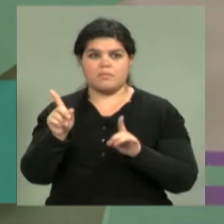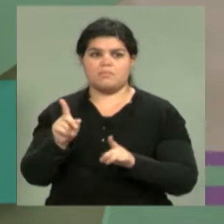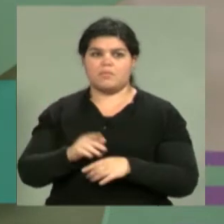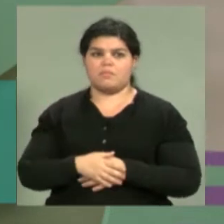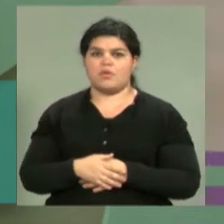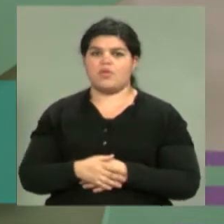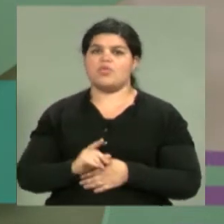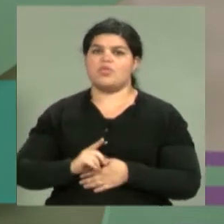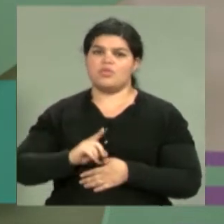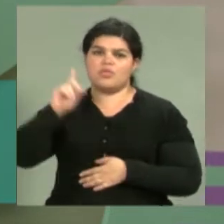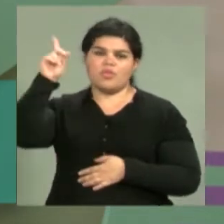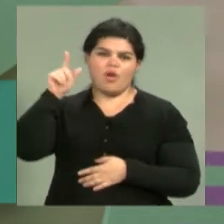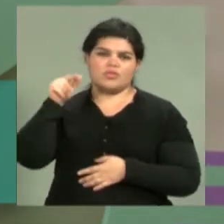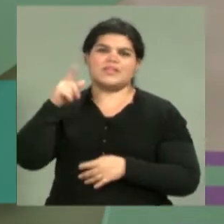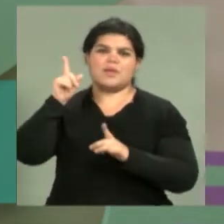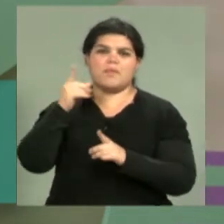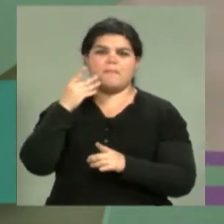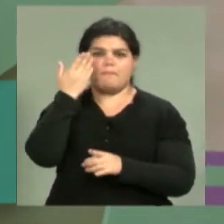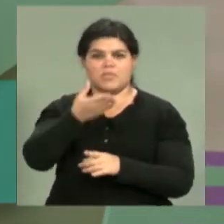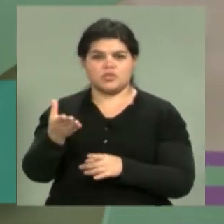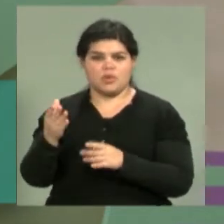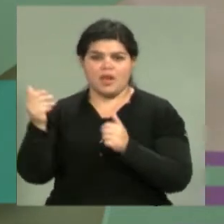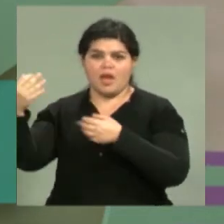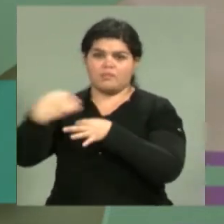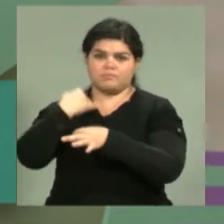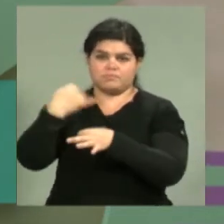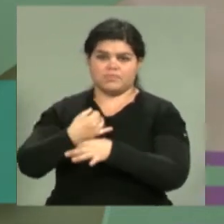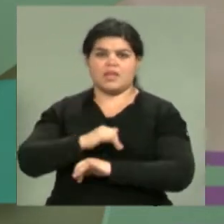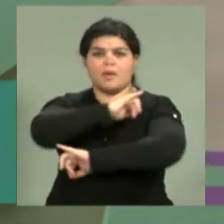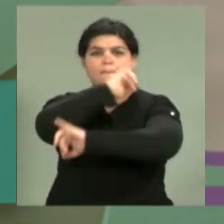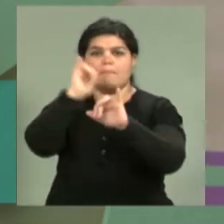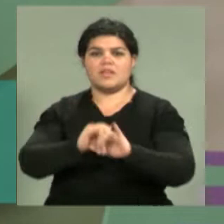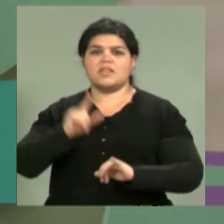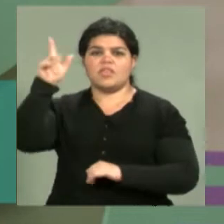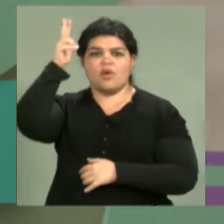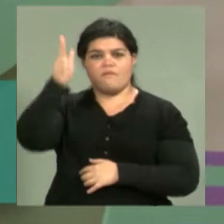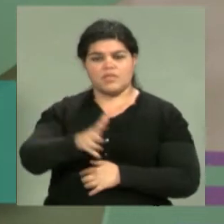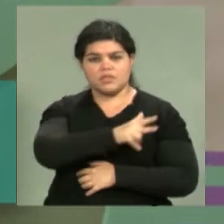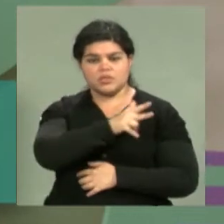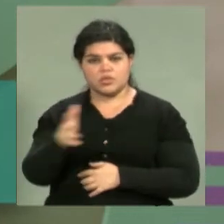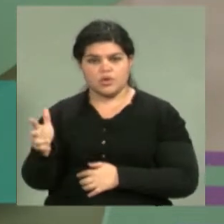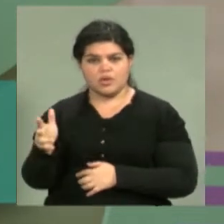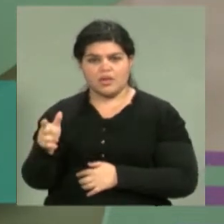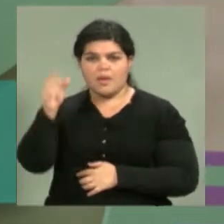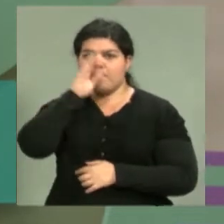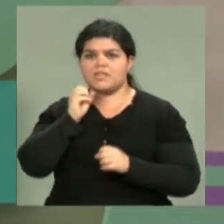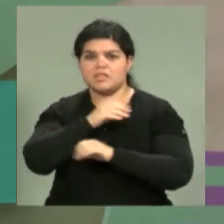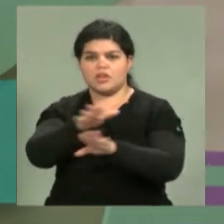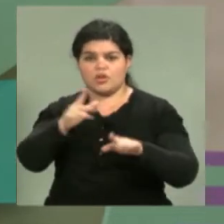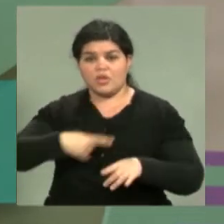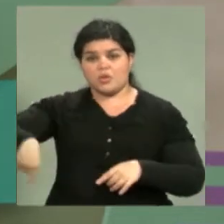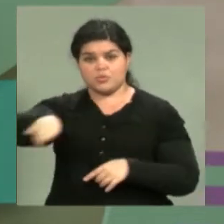y nuestro profeta nos han enseñado, que la paz y las bendiciones de Dios y su misericordia sea con todos nosotros.